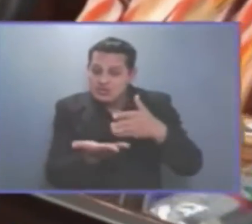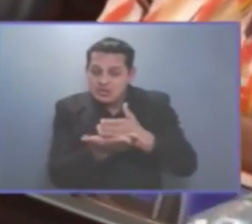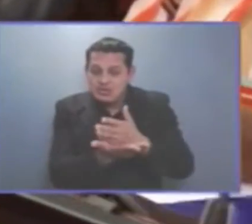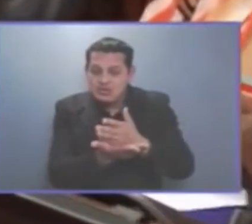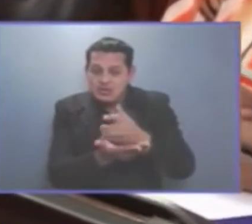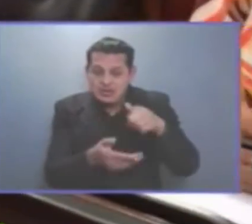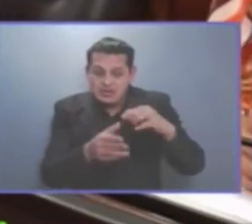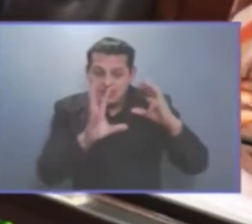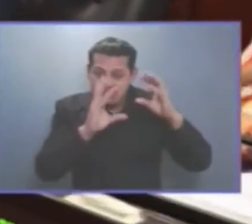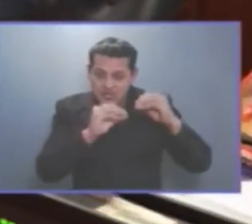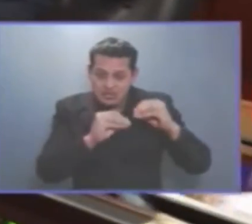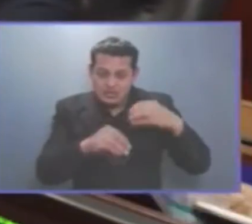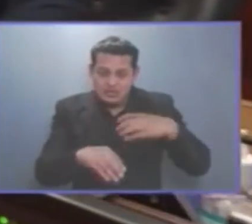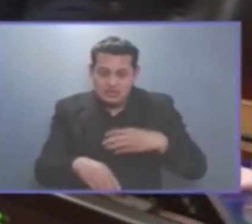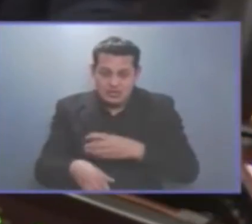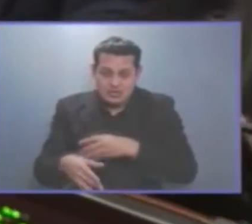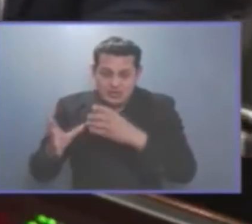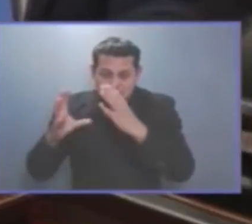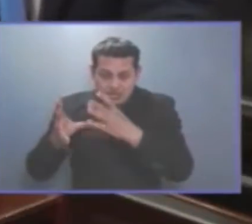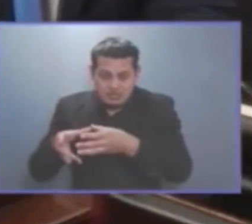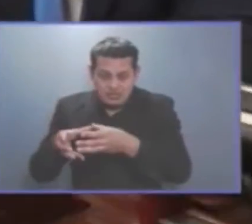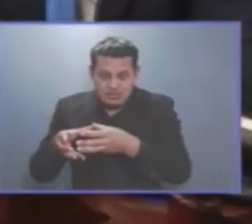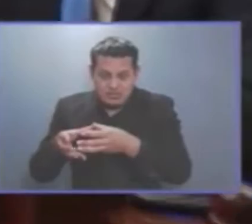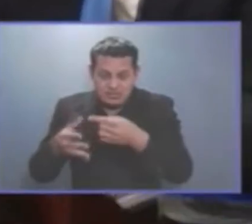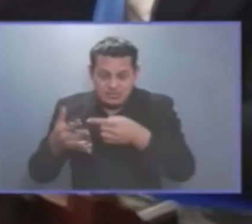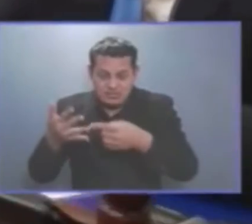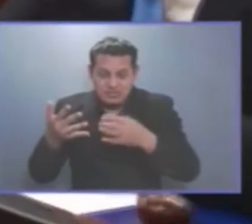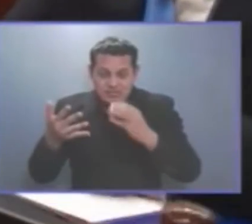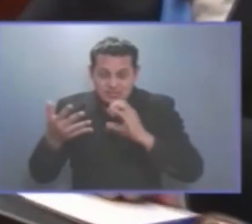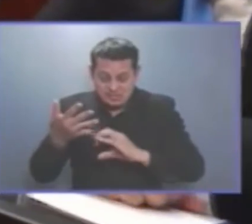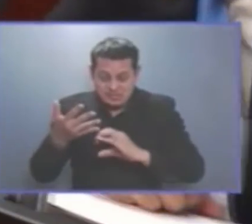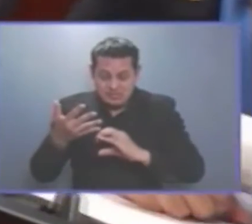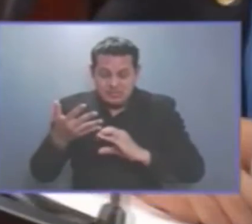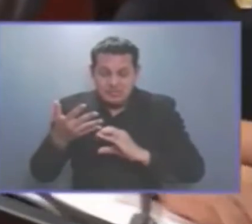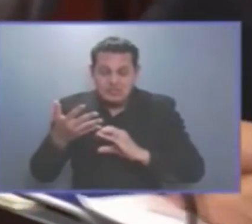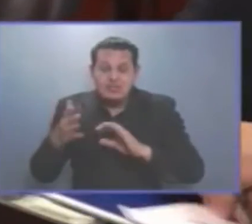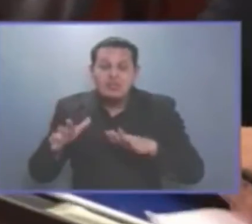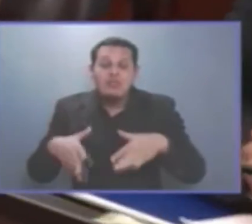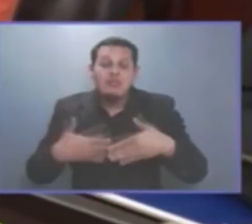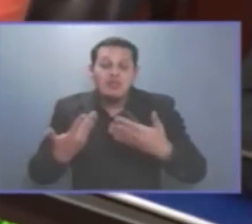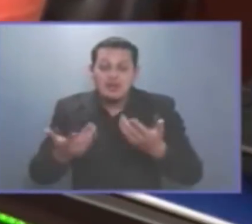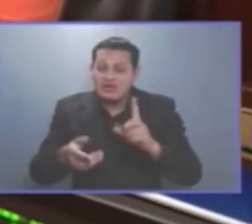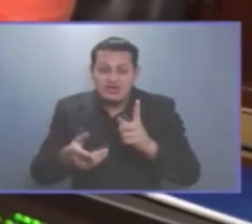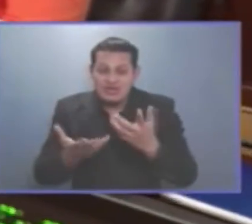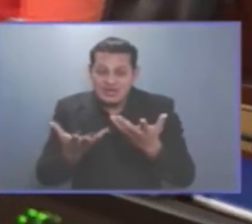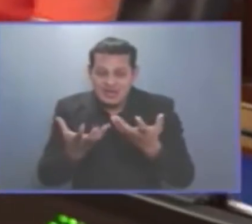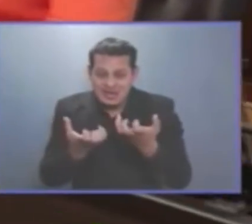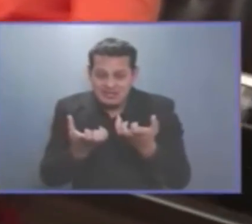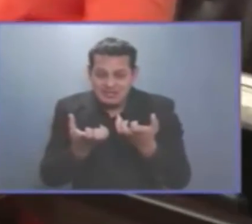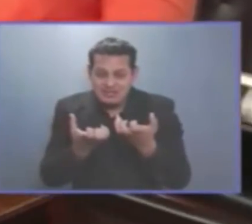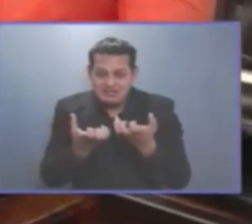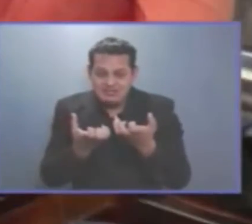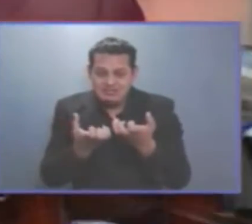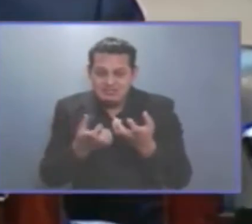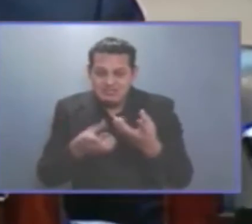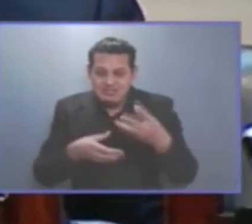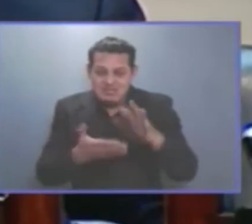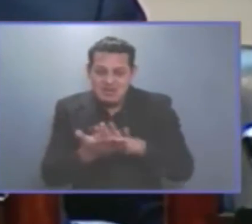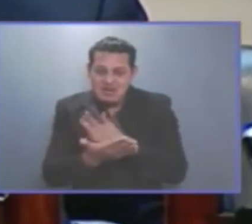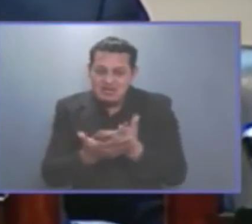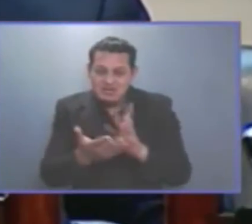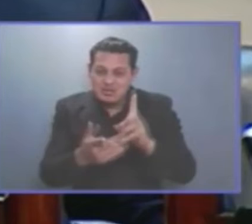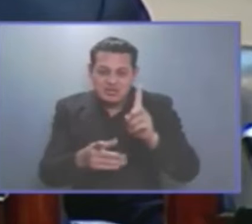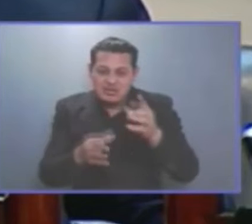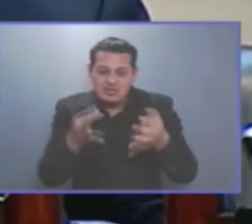esta noche a la comisión de legislación y puntos constitucionales porque no queremos ser cómplice de esta